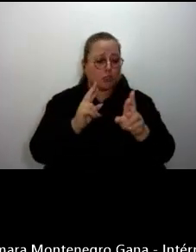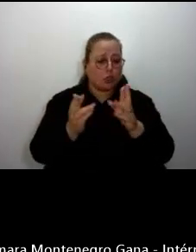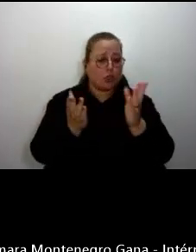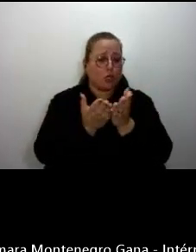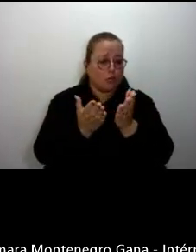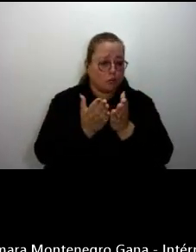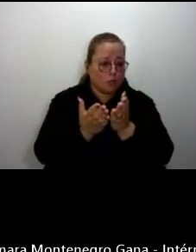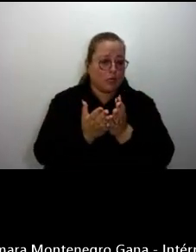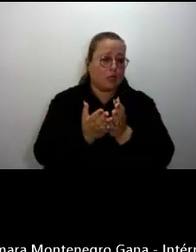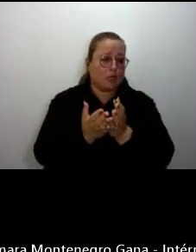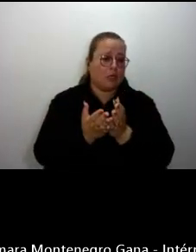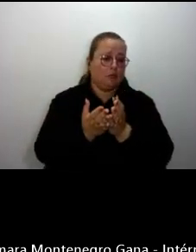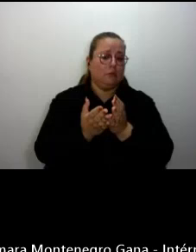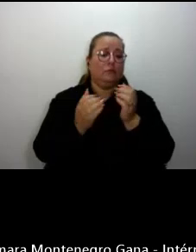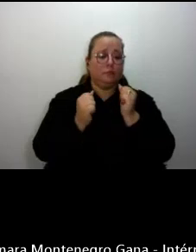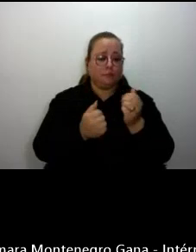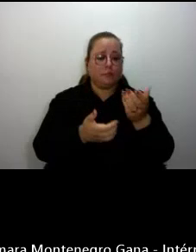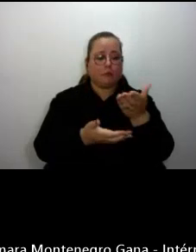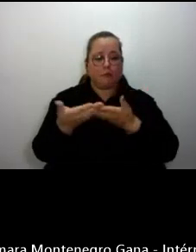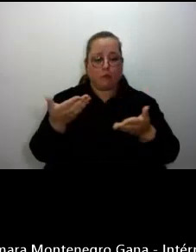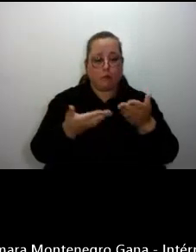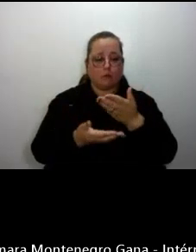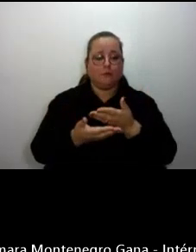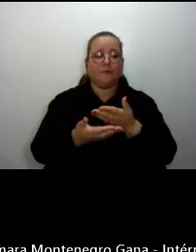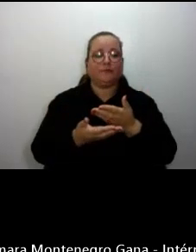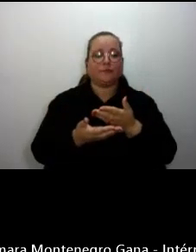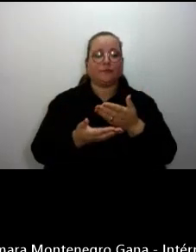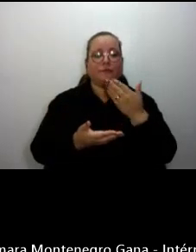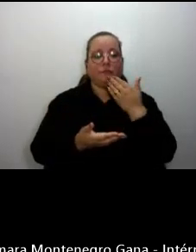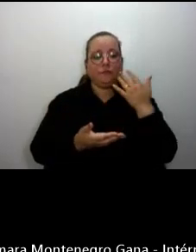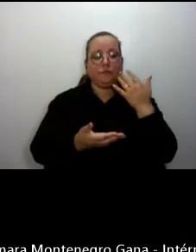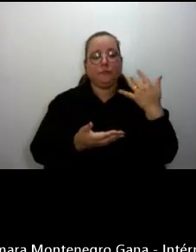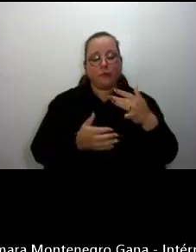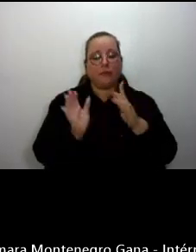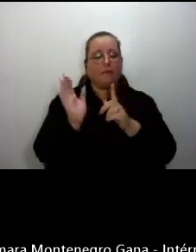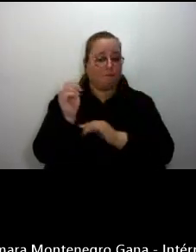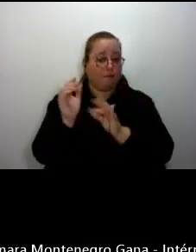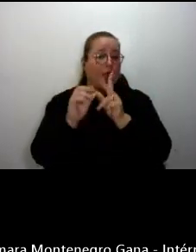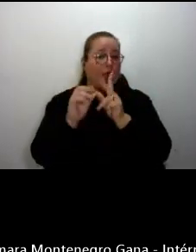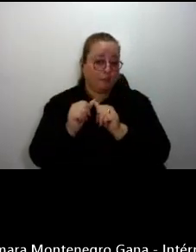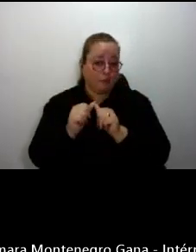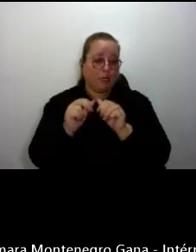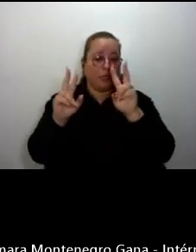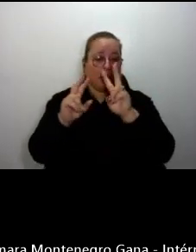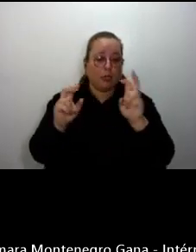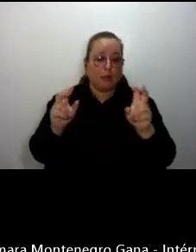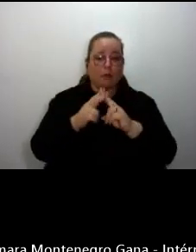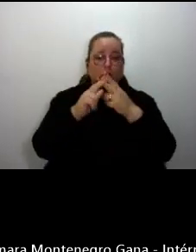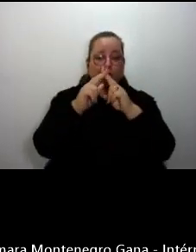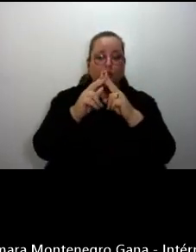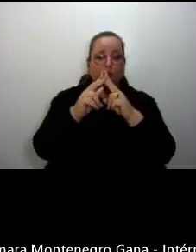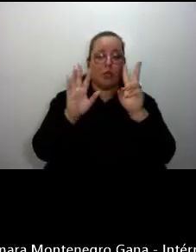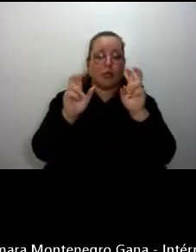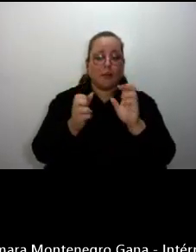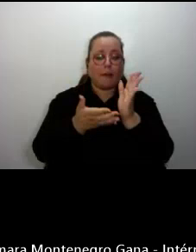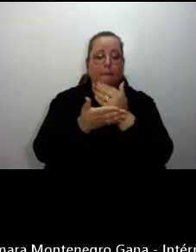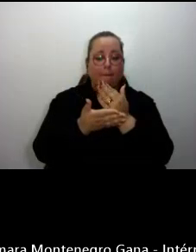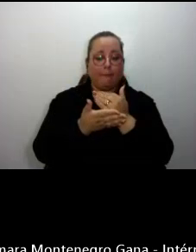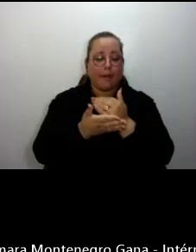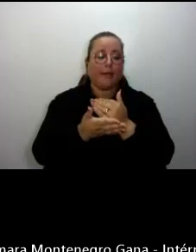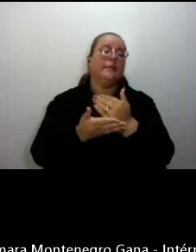sea colaborativo. También es importante considerar las familias, ¿verdad?, dentro de la construcción de este plan